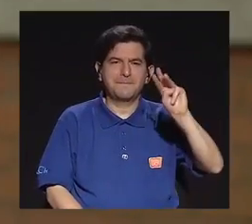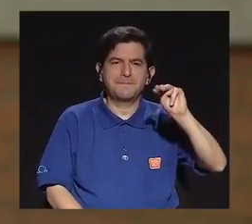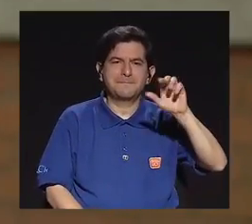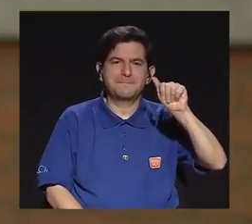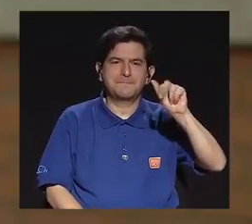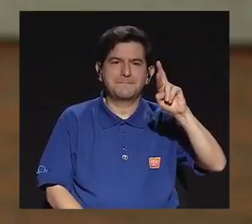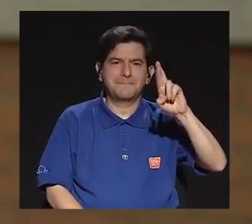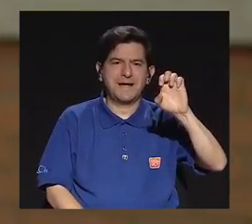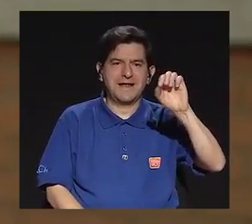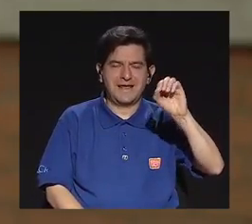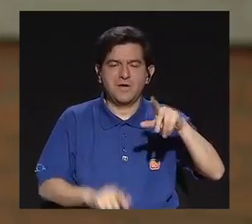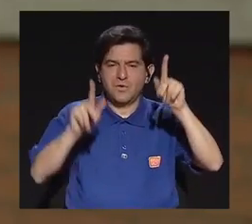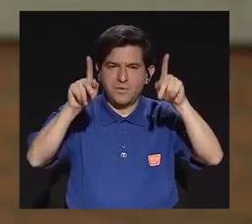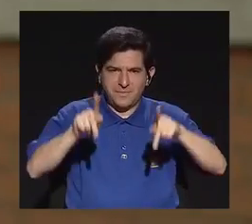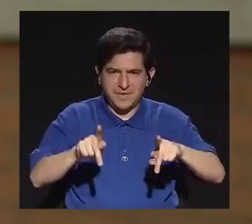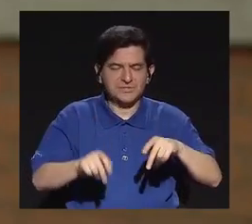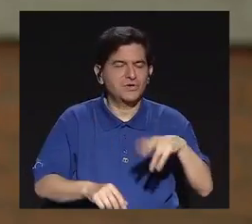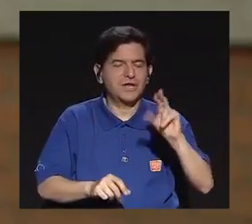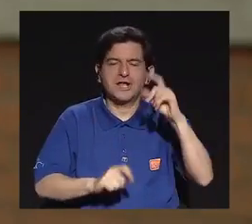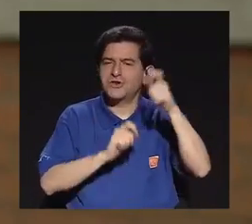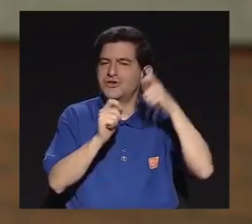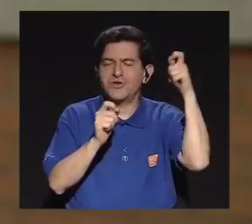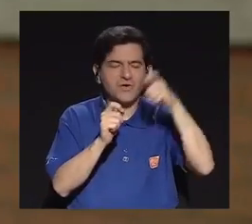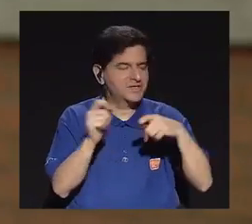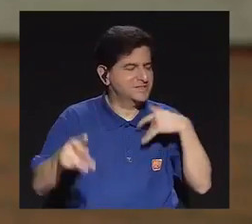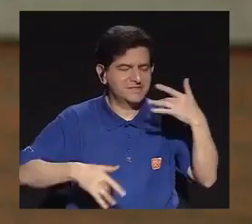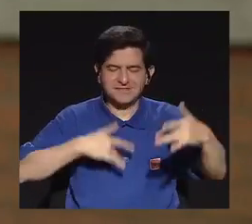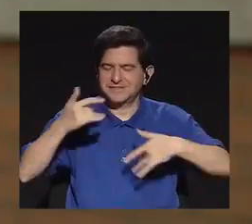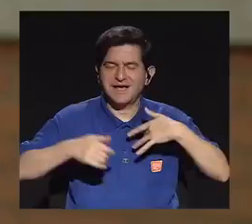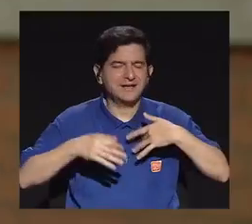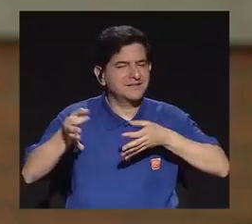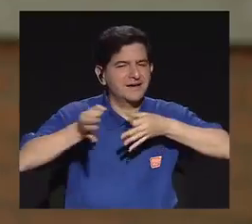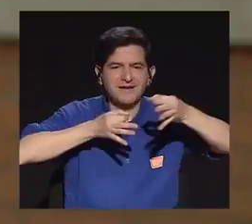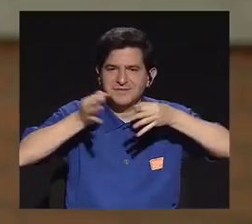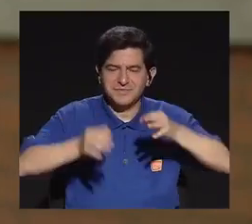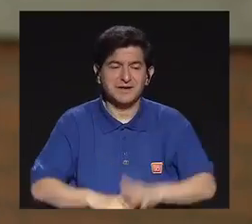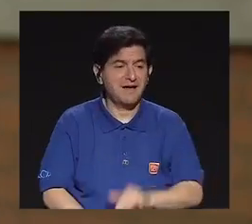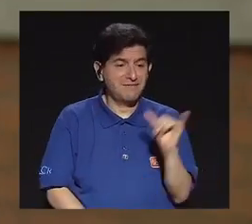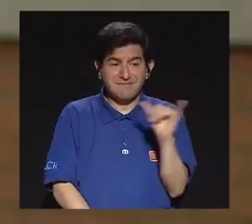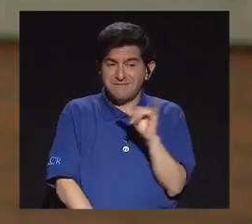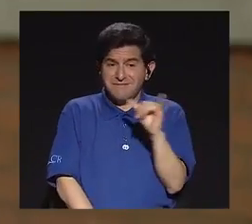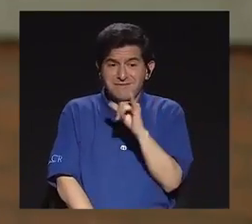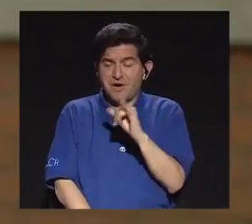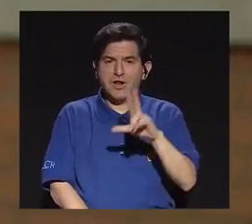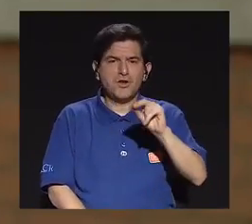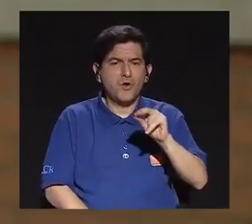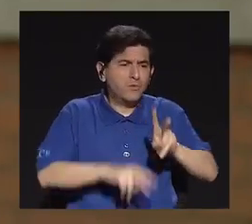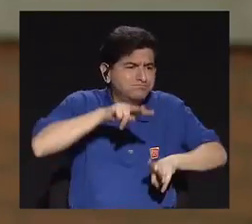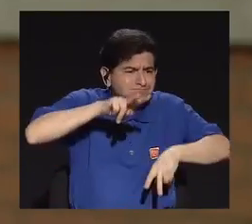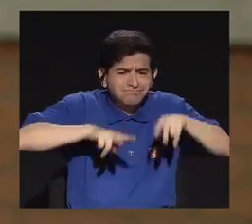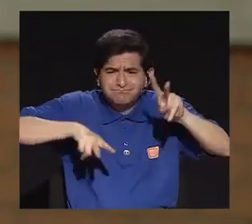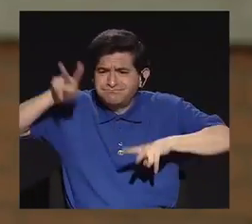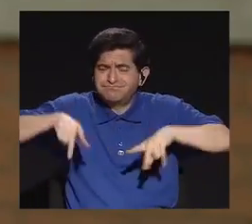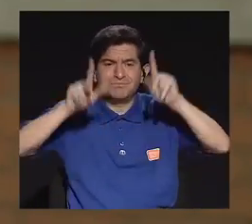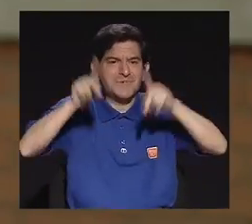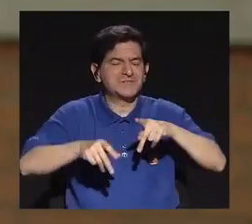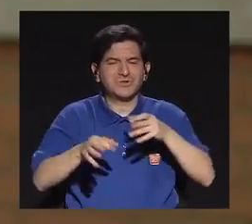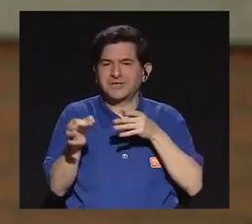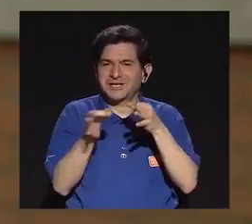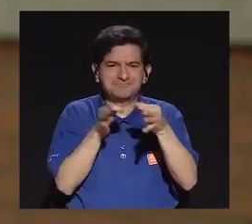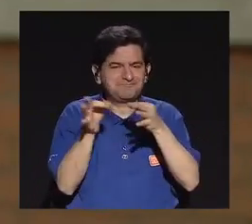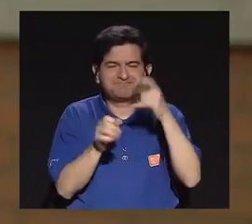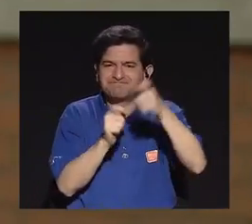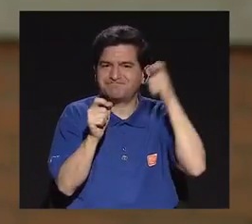mareo, generalmente es porque el paciente no puede especificar una sensación, digamos, que sea la misma, sino que varía, fluctúa y el paciente no precisa.